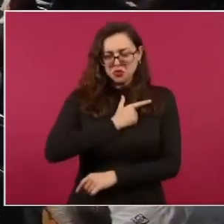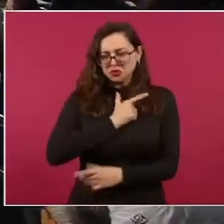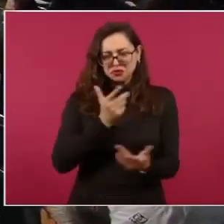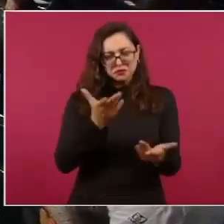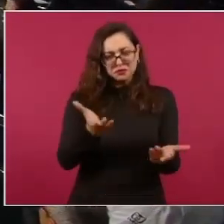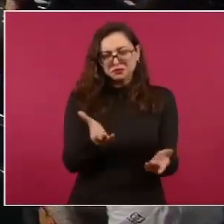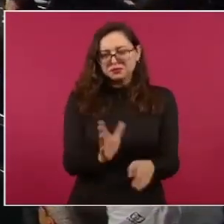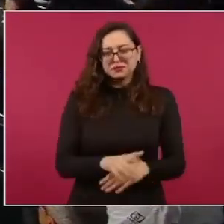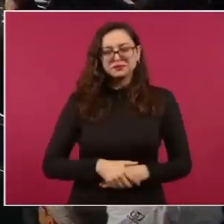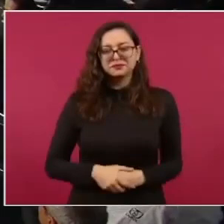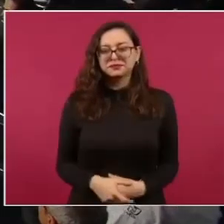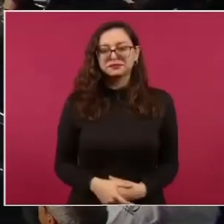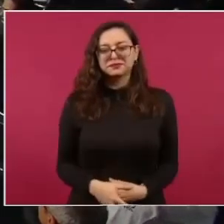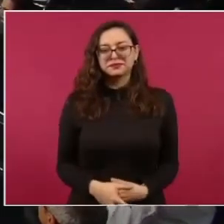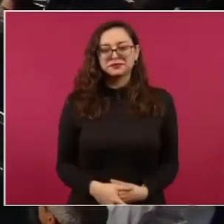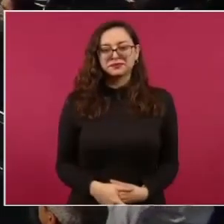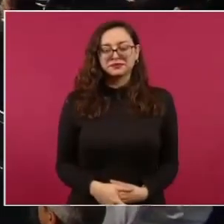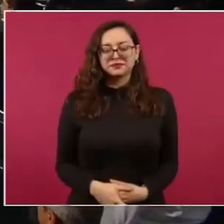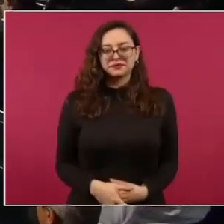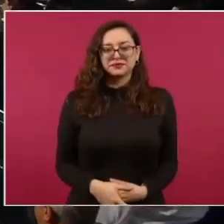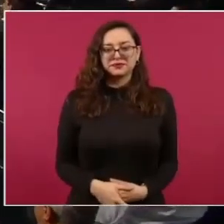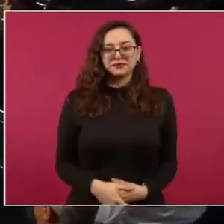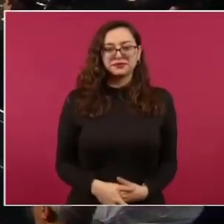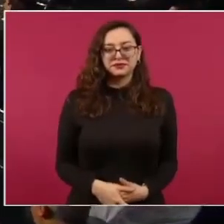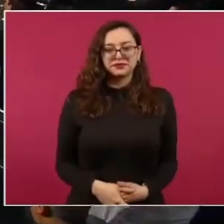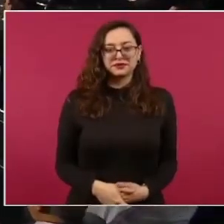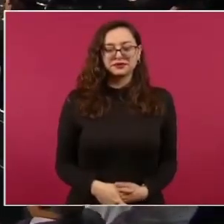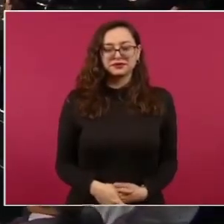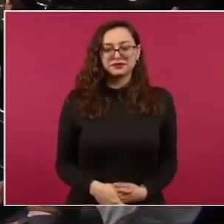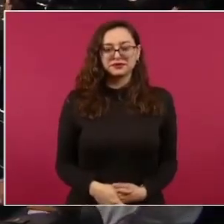como ustedes. ¿Cómo ven eso?